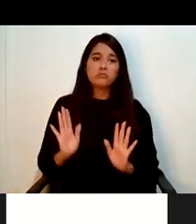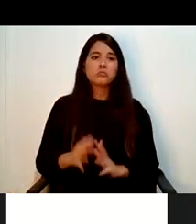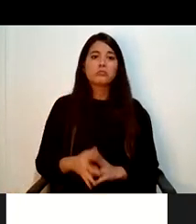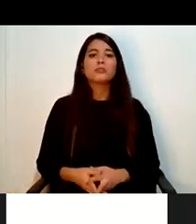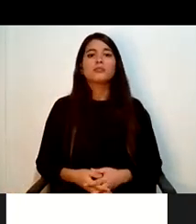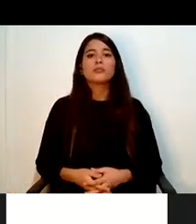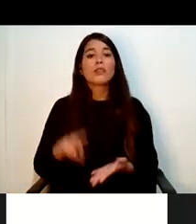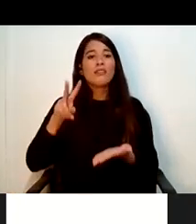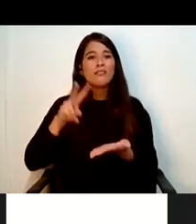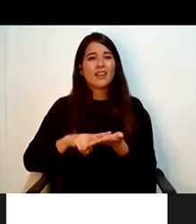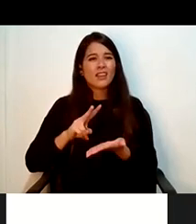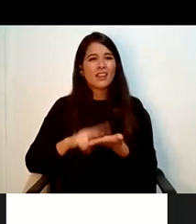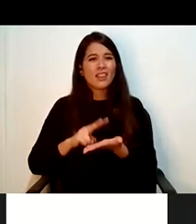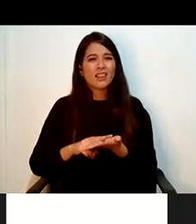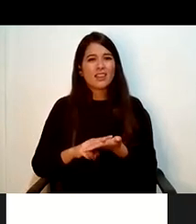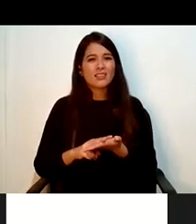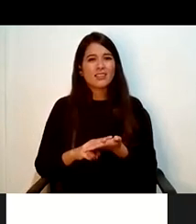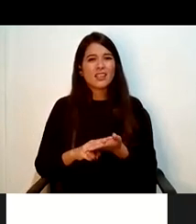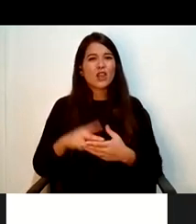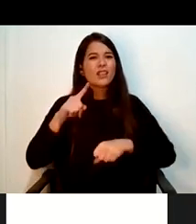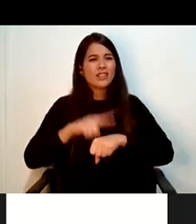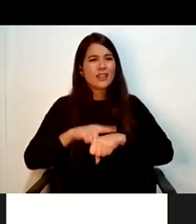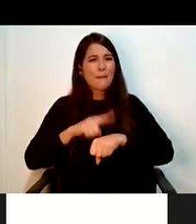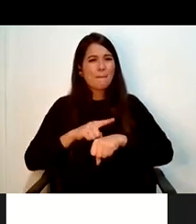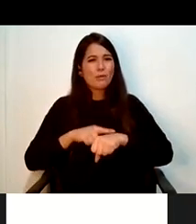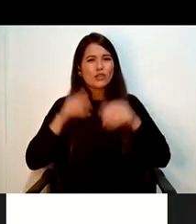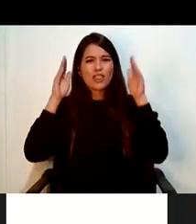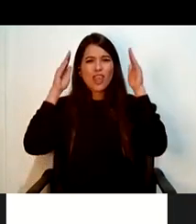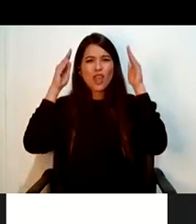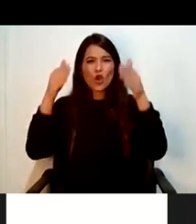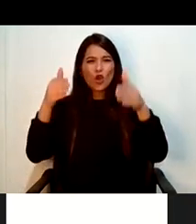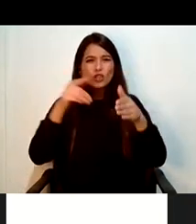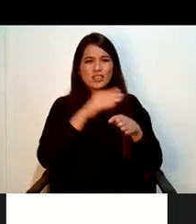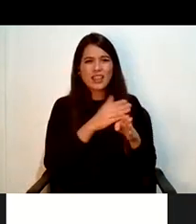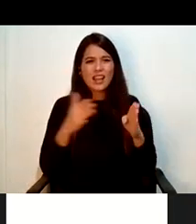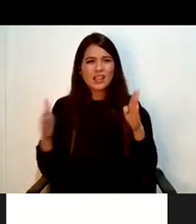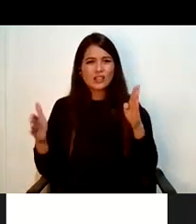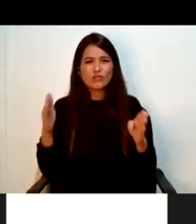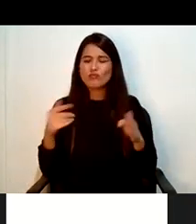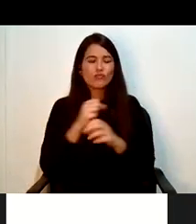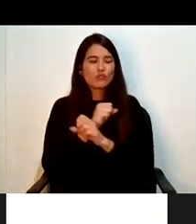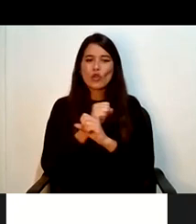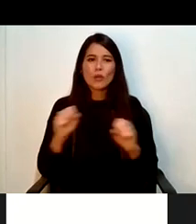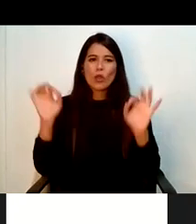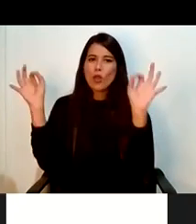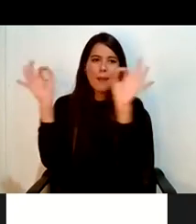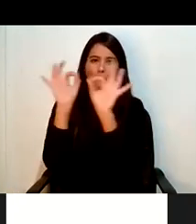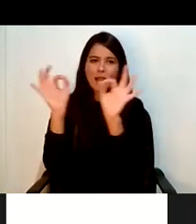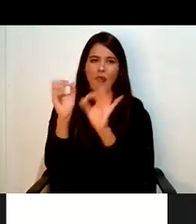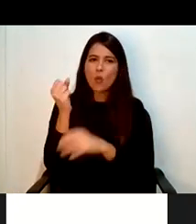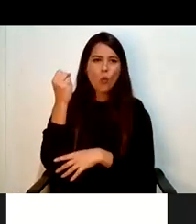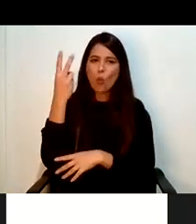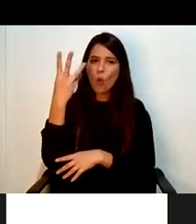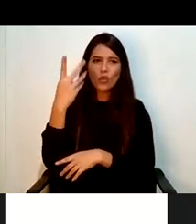La verdad es que lo de los tiempos de concentración no te podría detallar cuánto es para un niño de